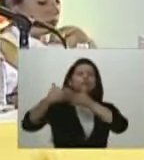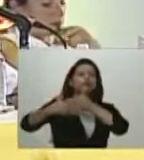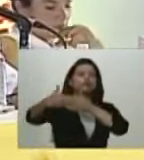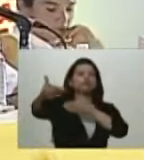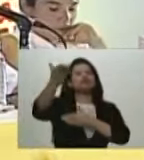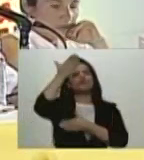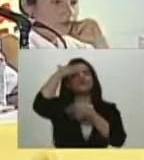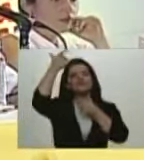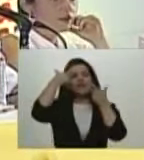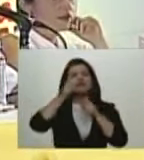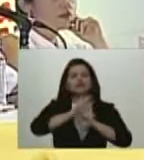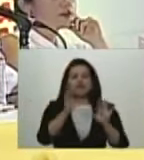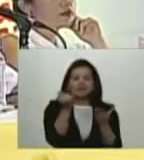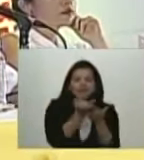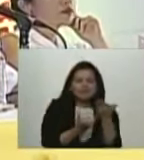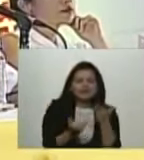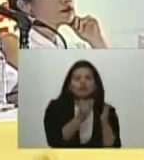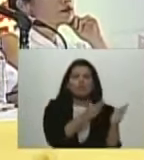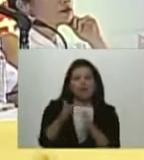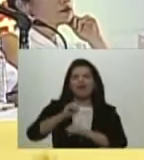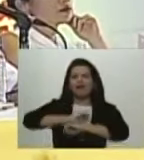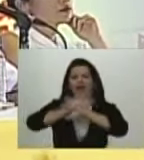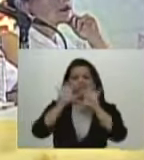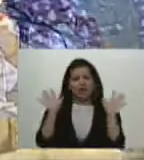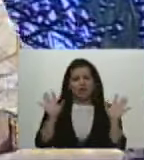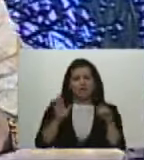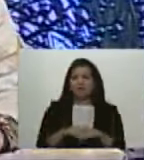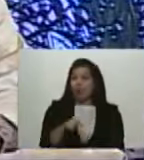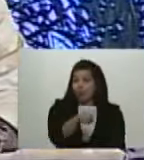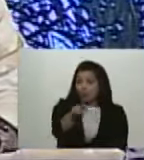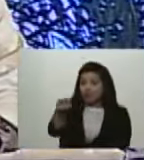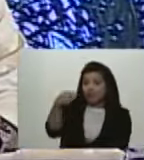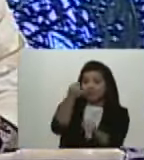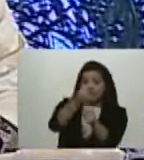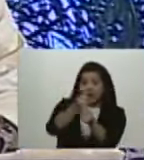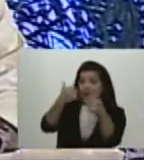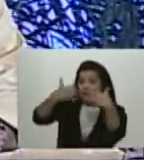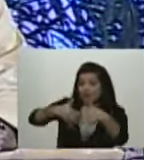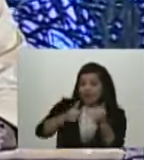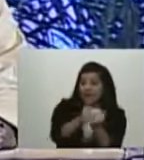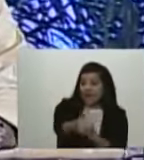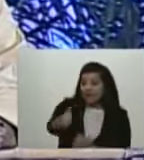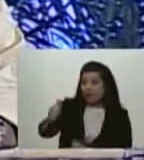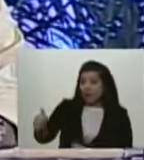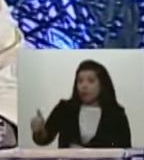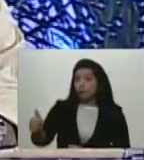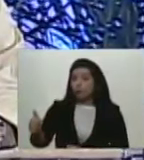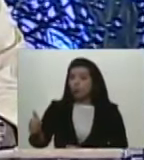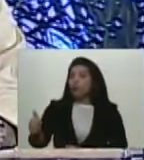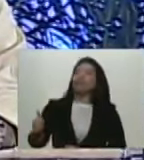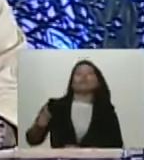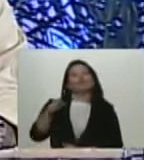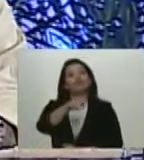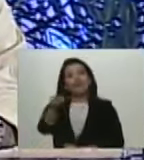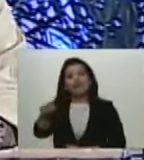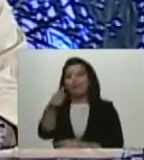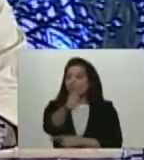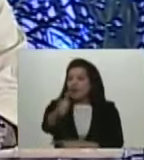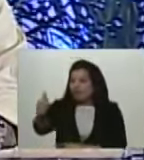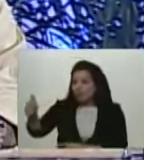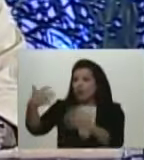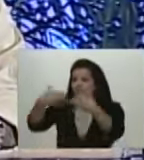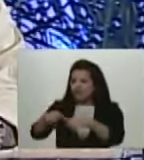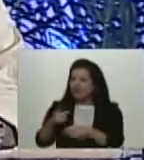En cada una de las empresas que ustedes trabajan y hoy han venido a representar